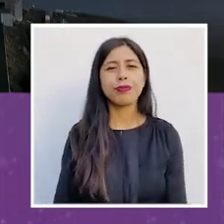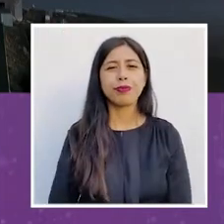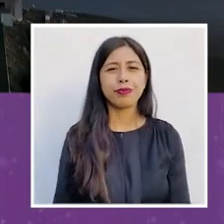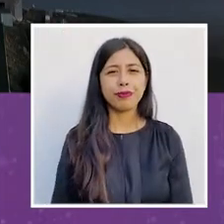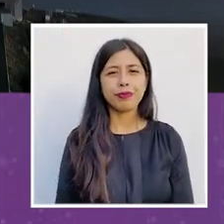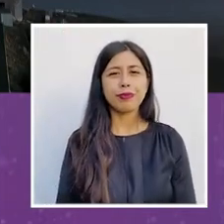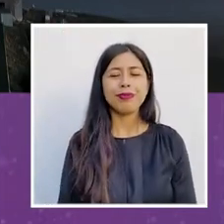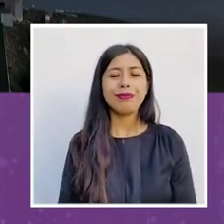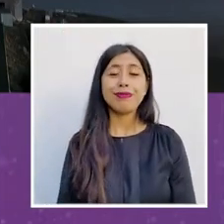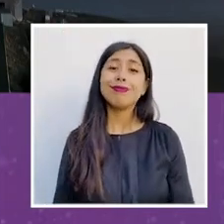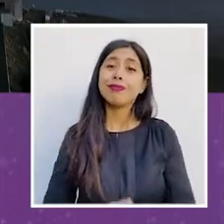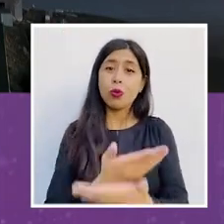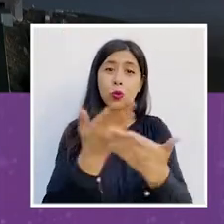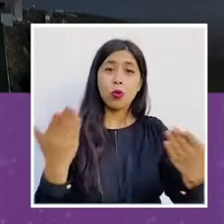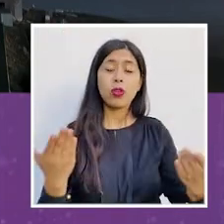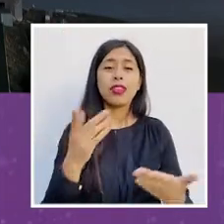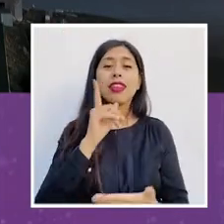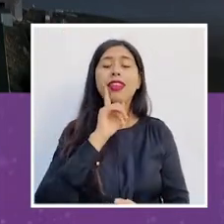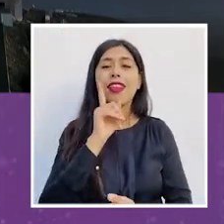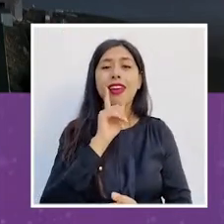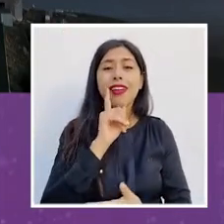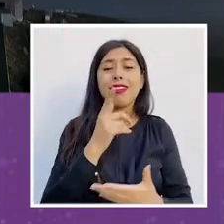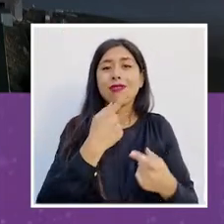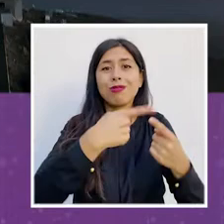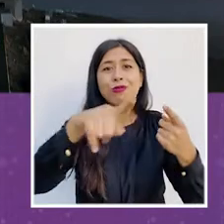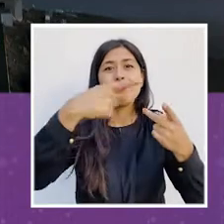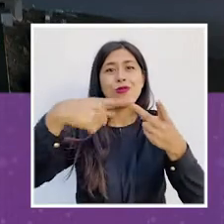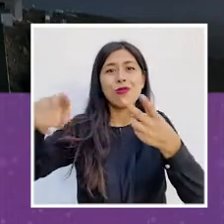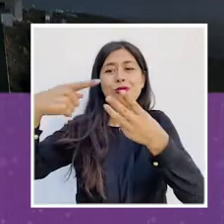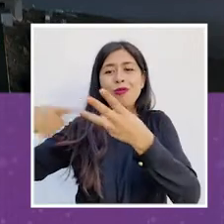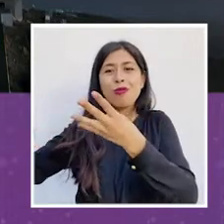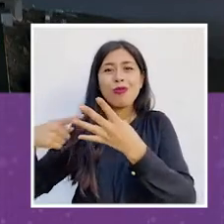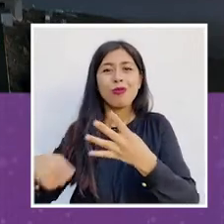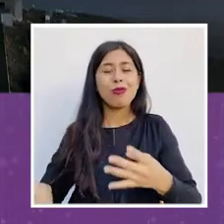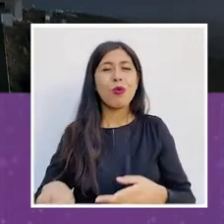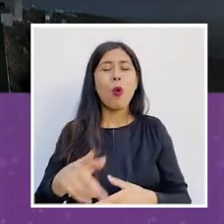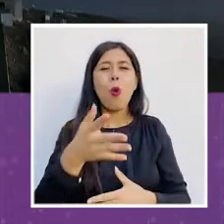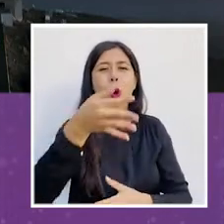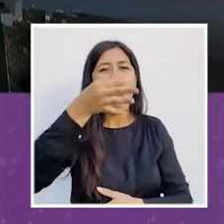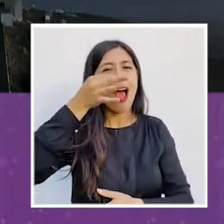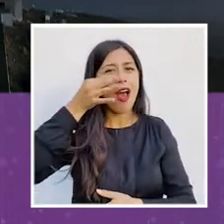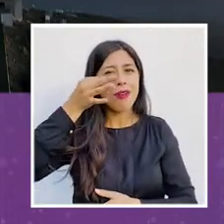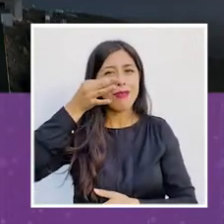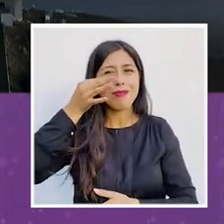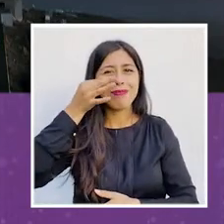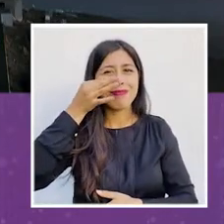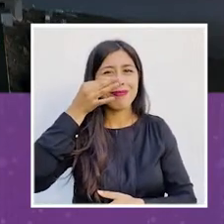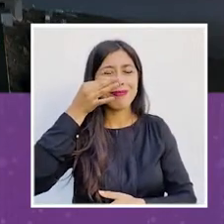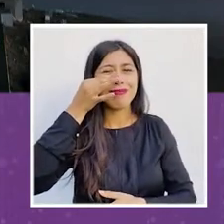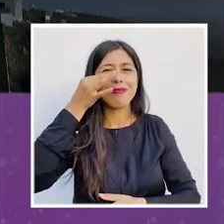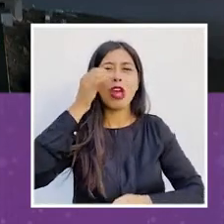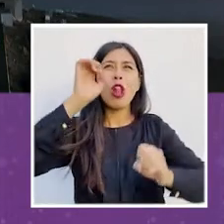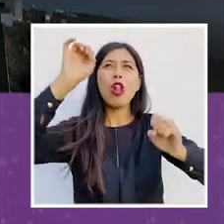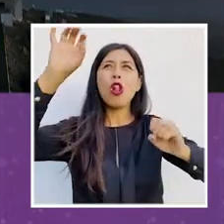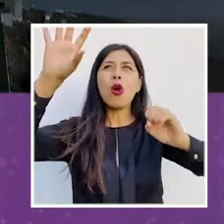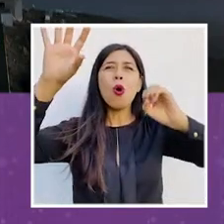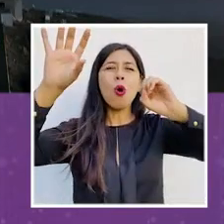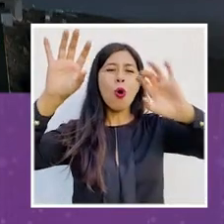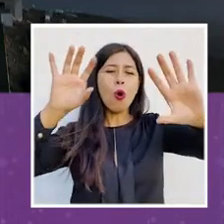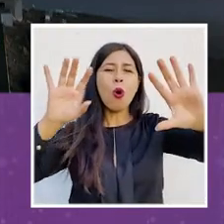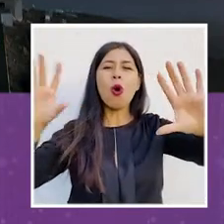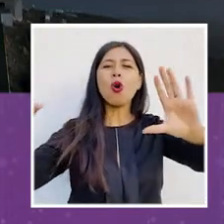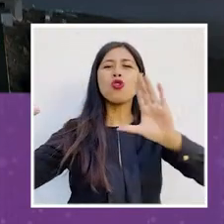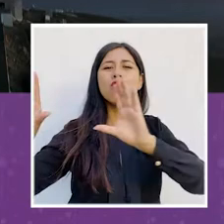la vertical. Así que tienen múltiples fenómenos para observar. Juegos de